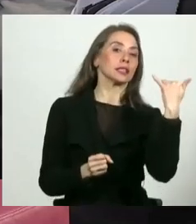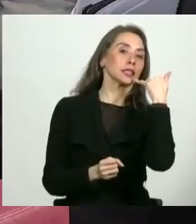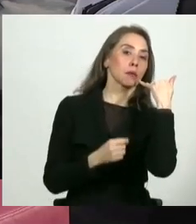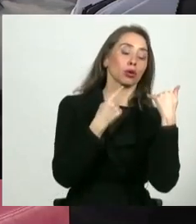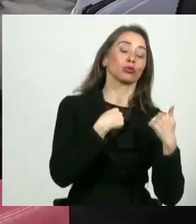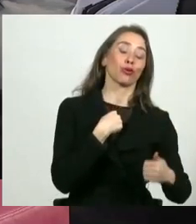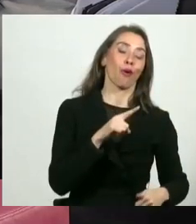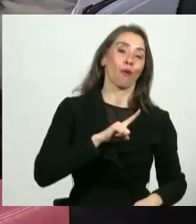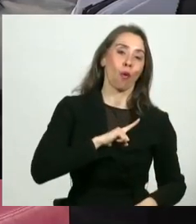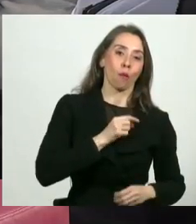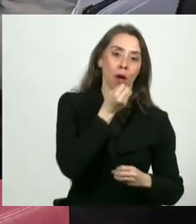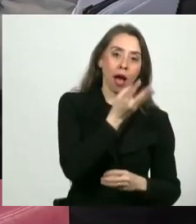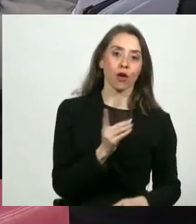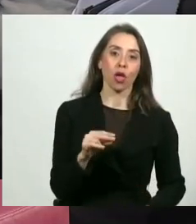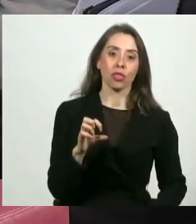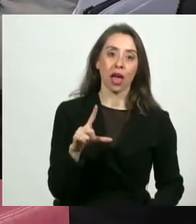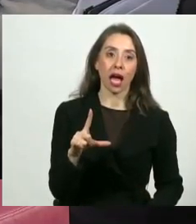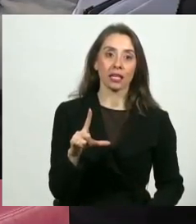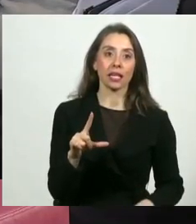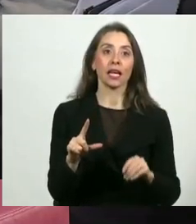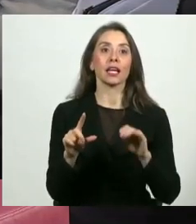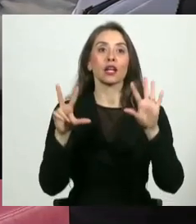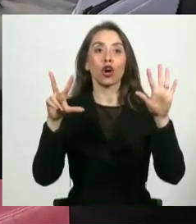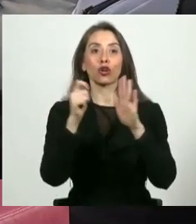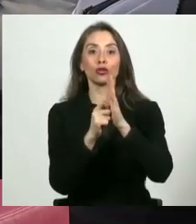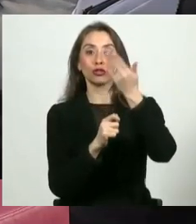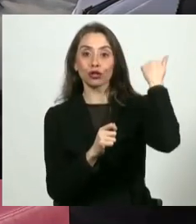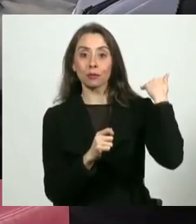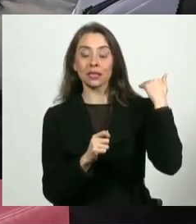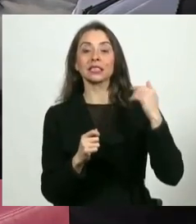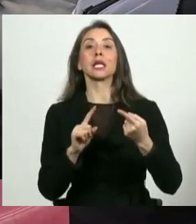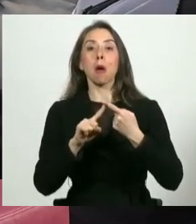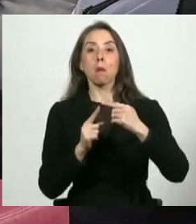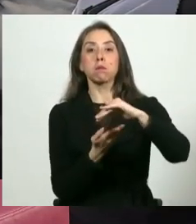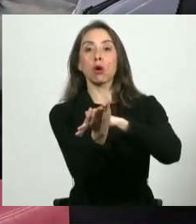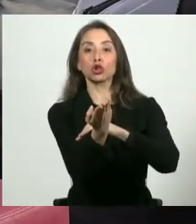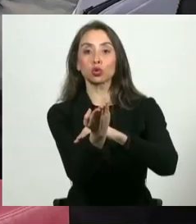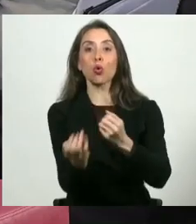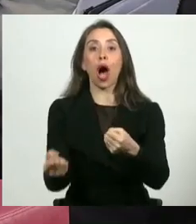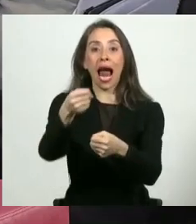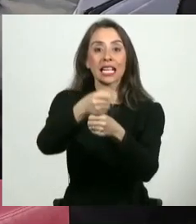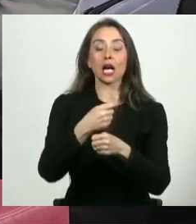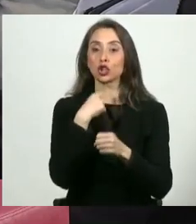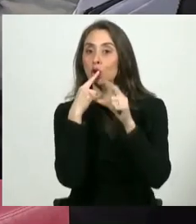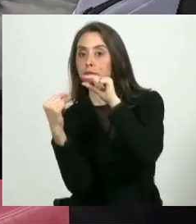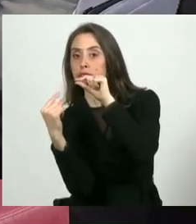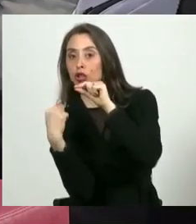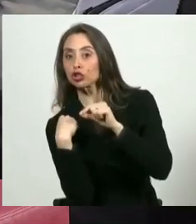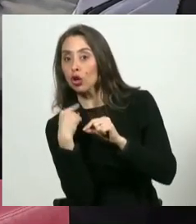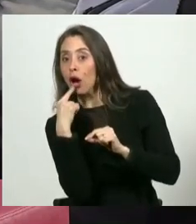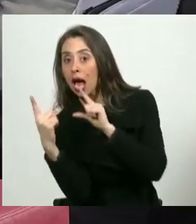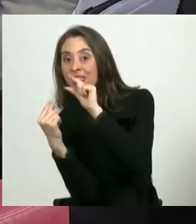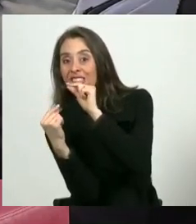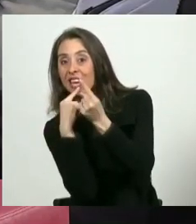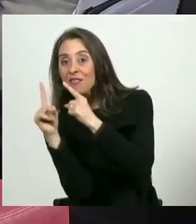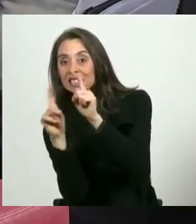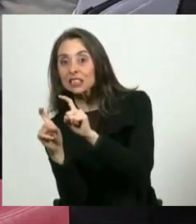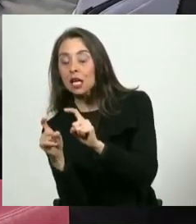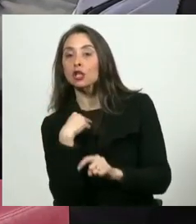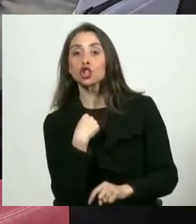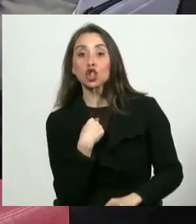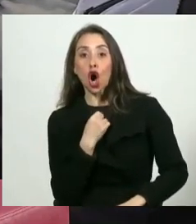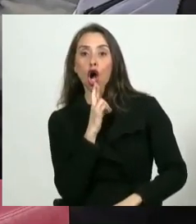culpa. Daniel hace 8 meses había postulado este cargo. Yo lo entrevisté y yo dije que no podía hacerlo.